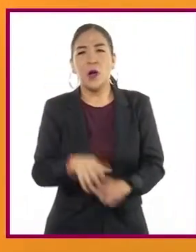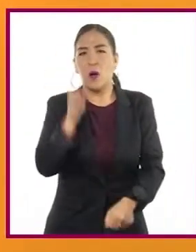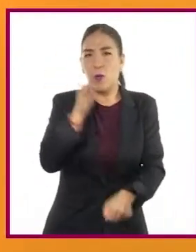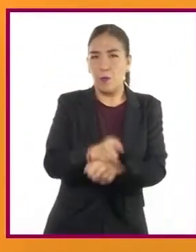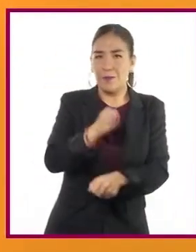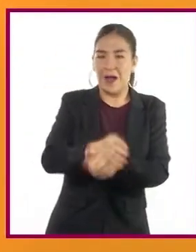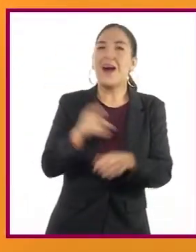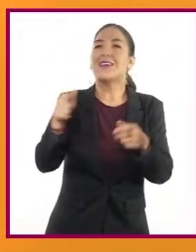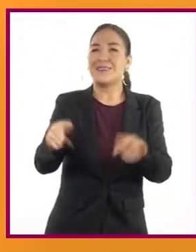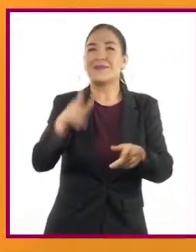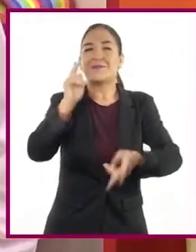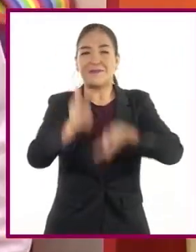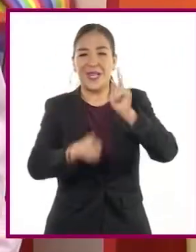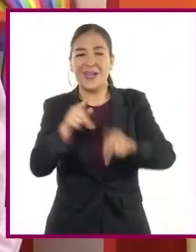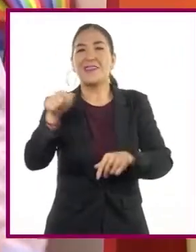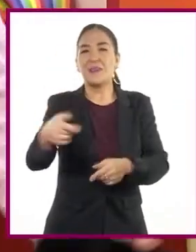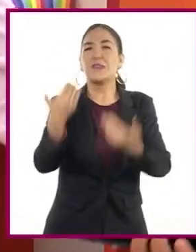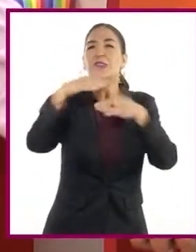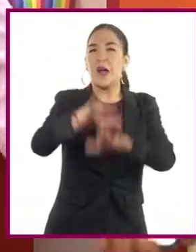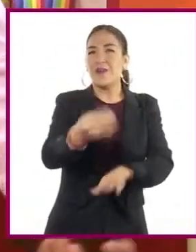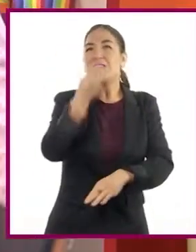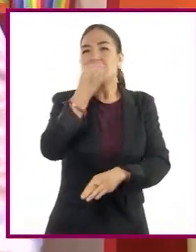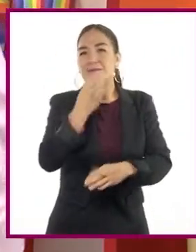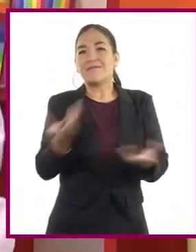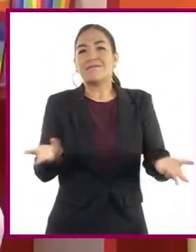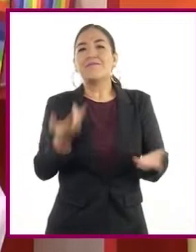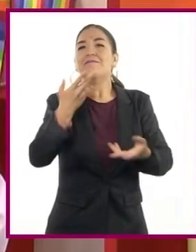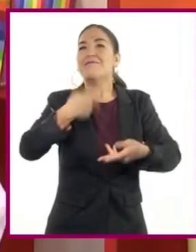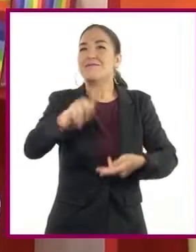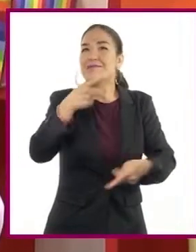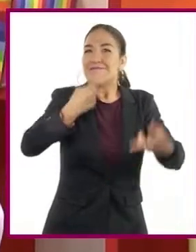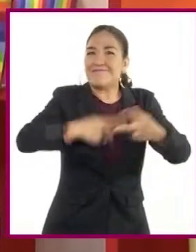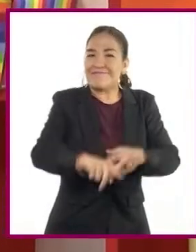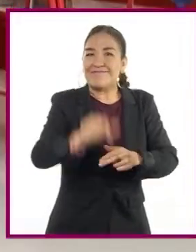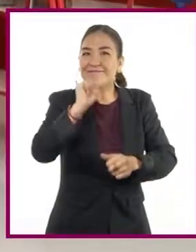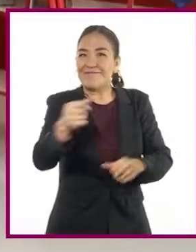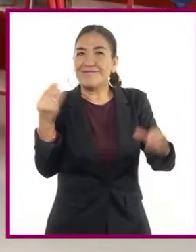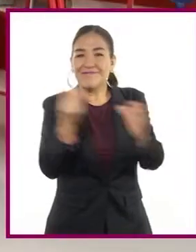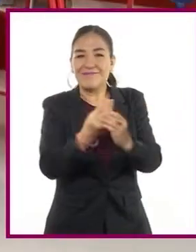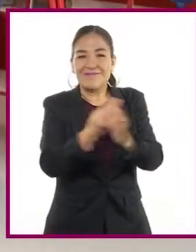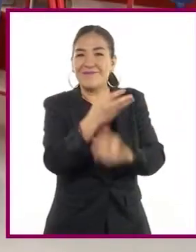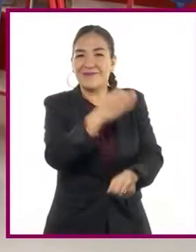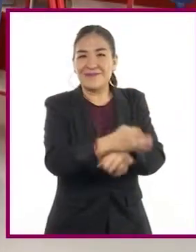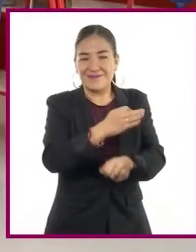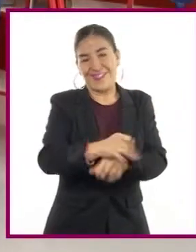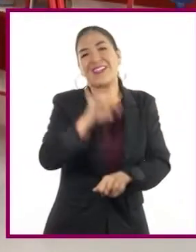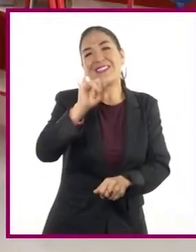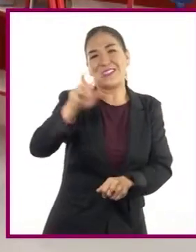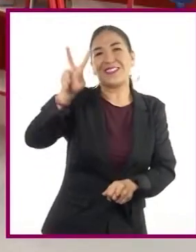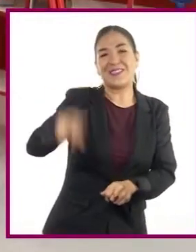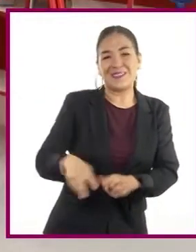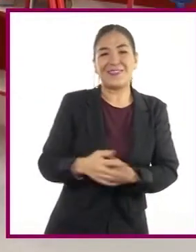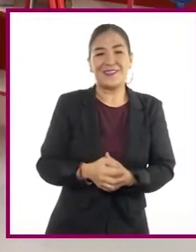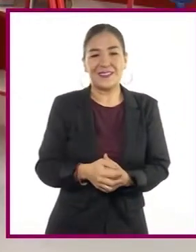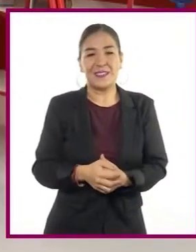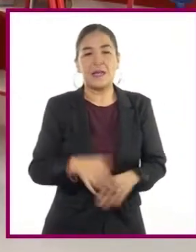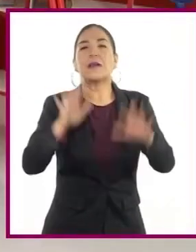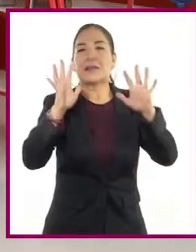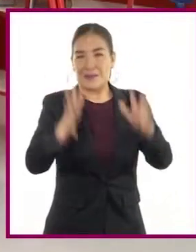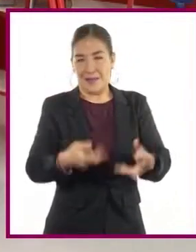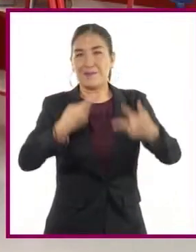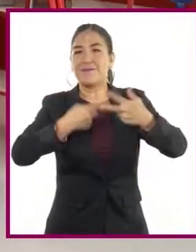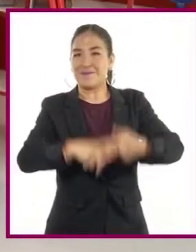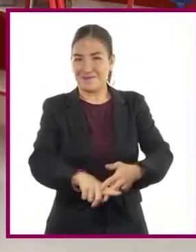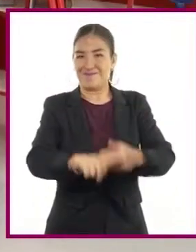tan entretenidas con esto de los alimentos que no hemos iniciado la sesión. Es verdad.